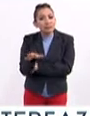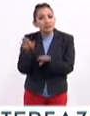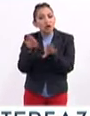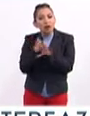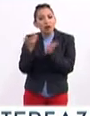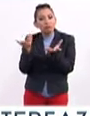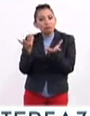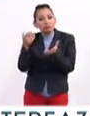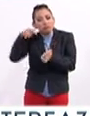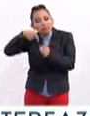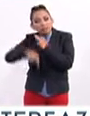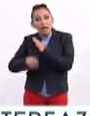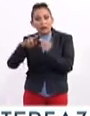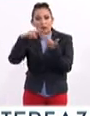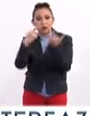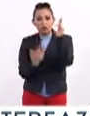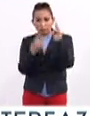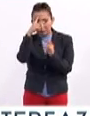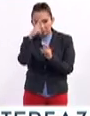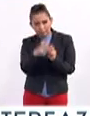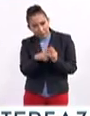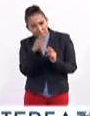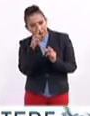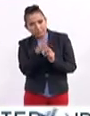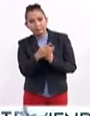el espíritu de la Revolución Mexicana,